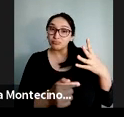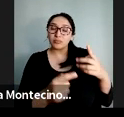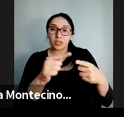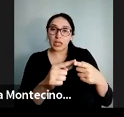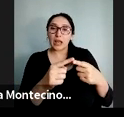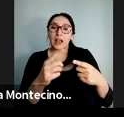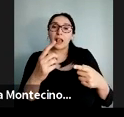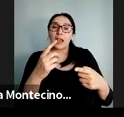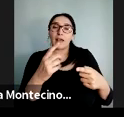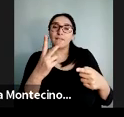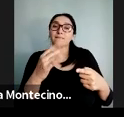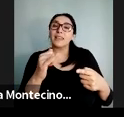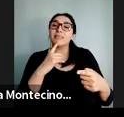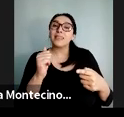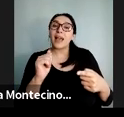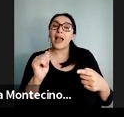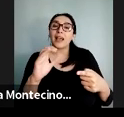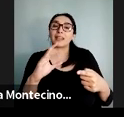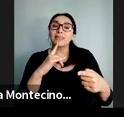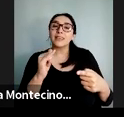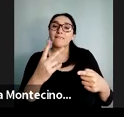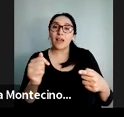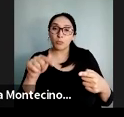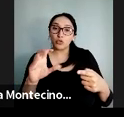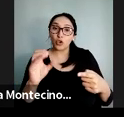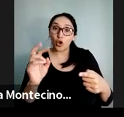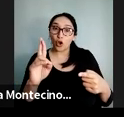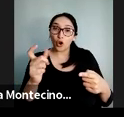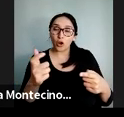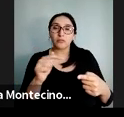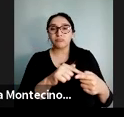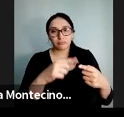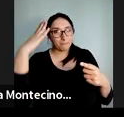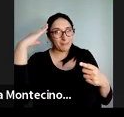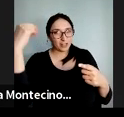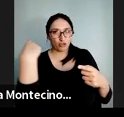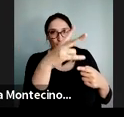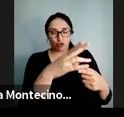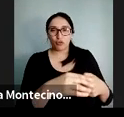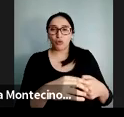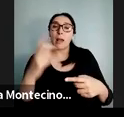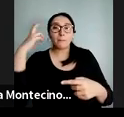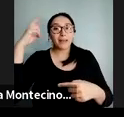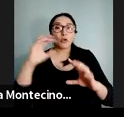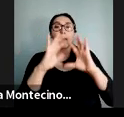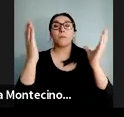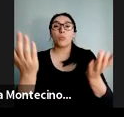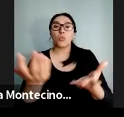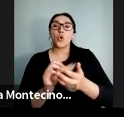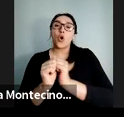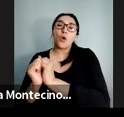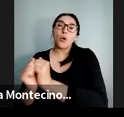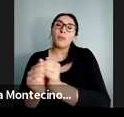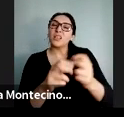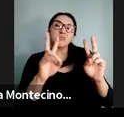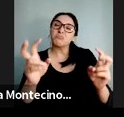ejemplo, vitaactiva.org, que es una línea de ayuda mexicana, de México para el mundo, de compañeras que